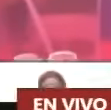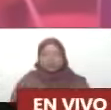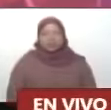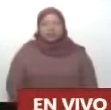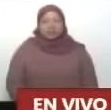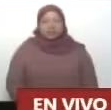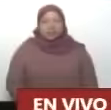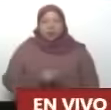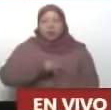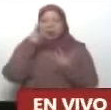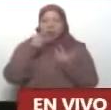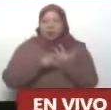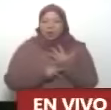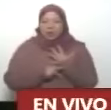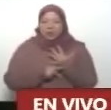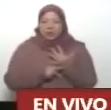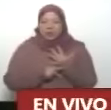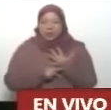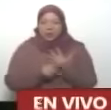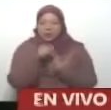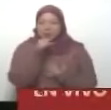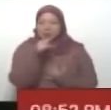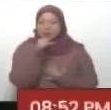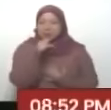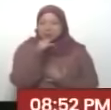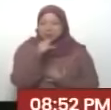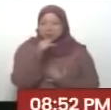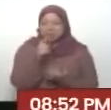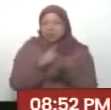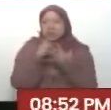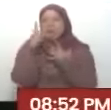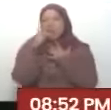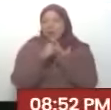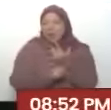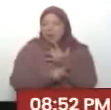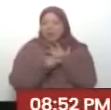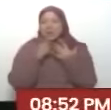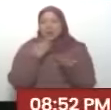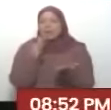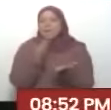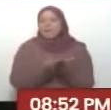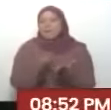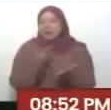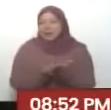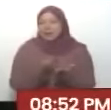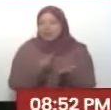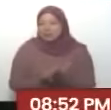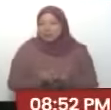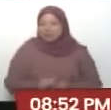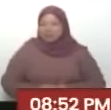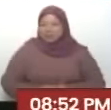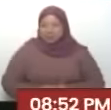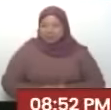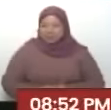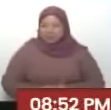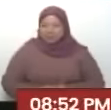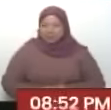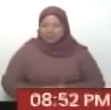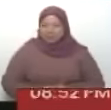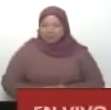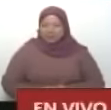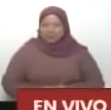plan. Y así como le aprobé el plan a María Alexandra para iniciar un movimiento de niños y niñas,